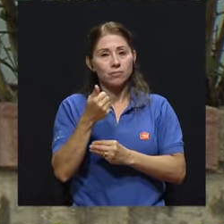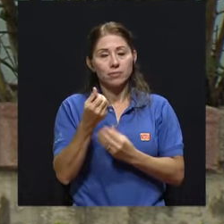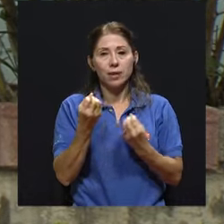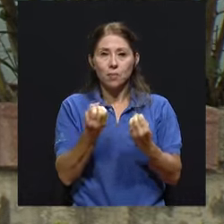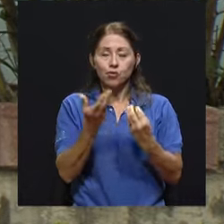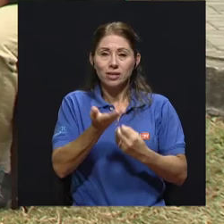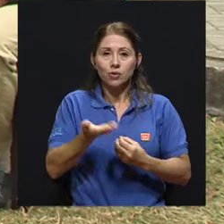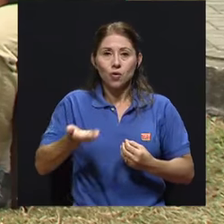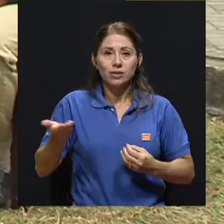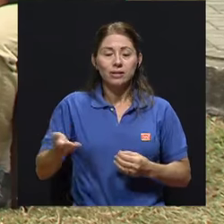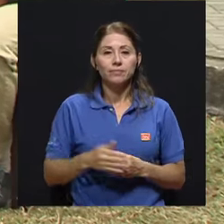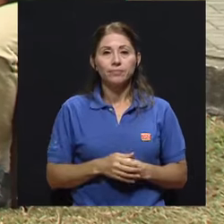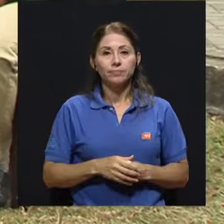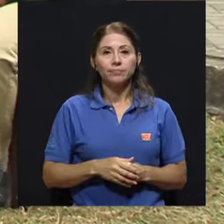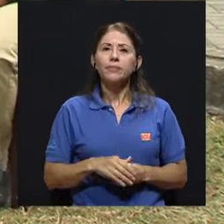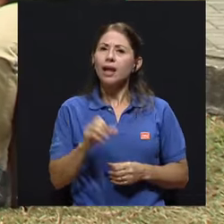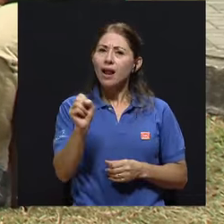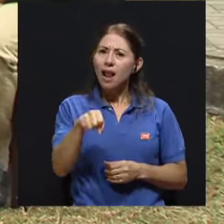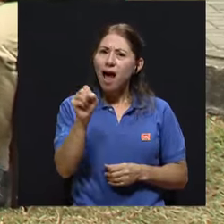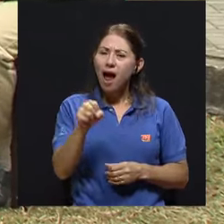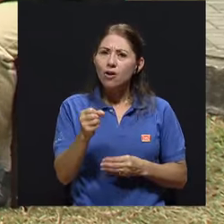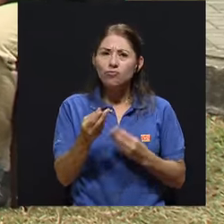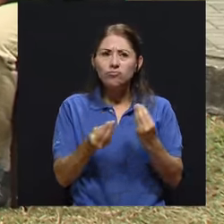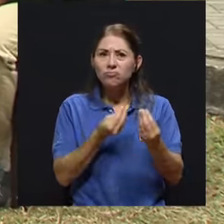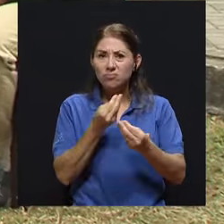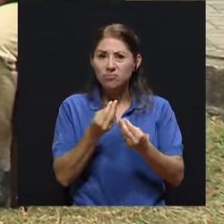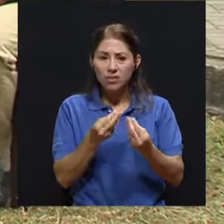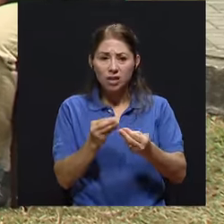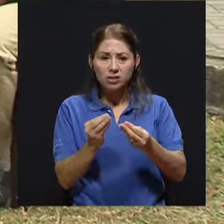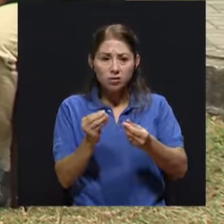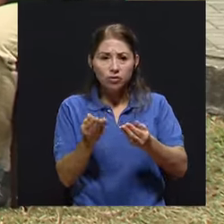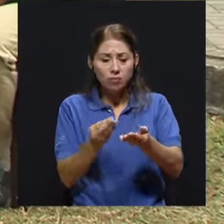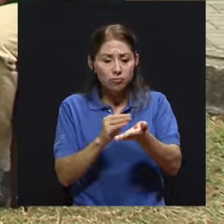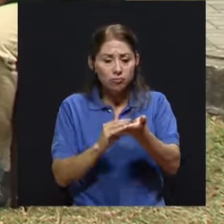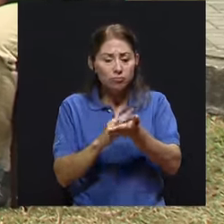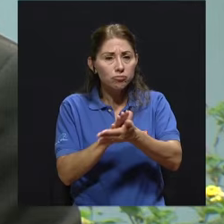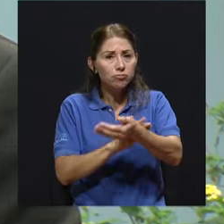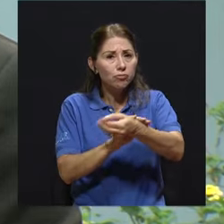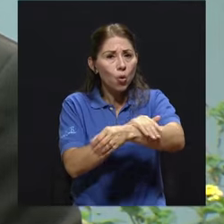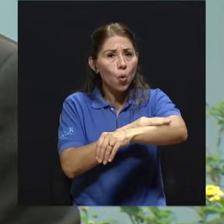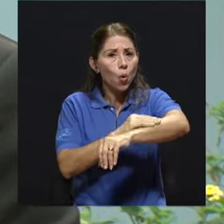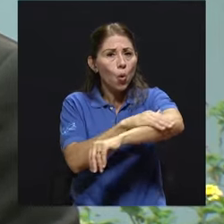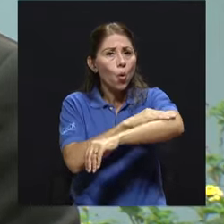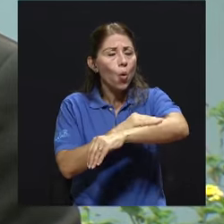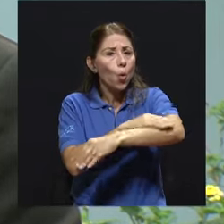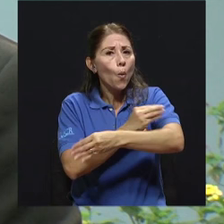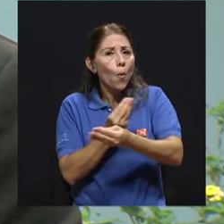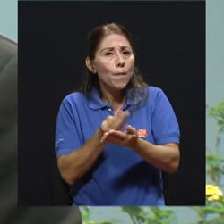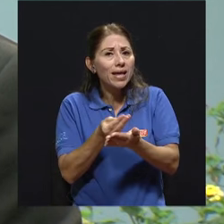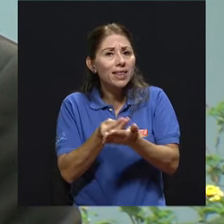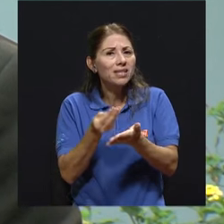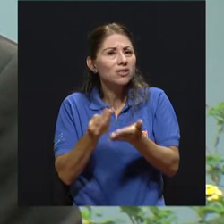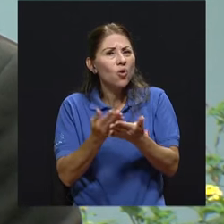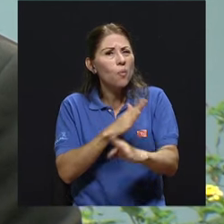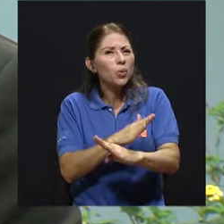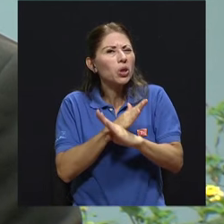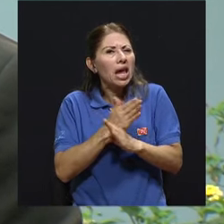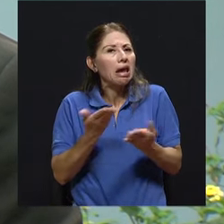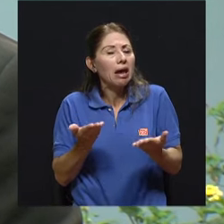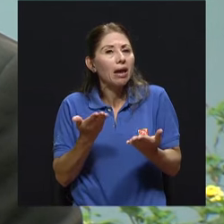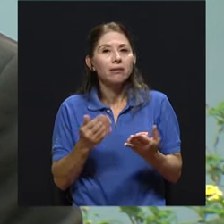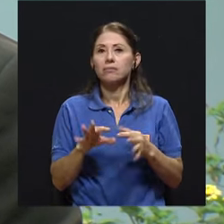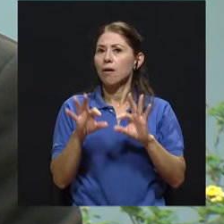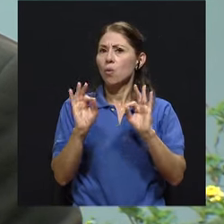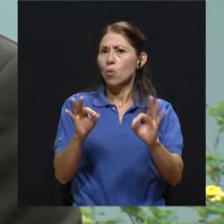Claro. ¿La humectación en qué protege específicamente? Sí, una piel bien humectada se